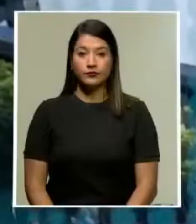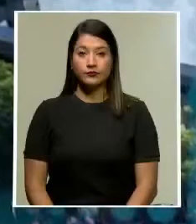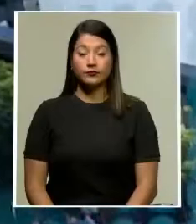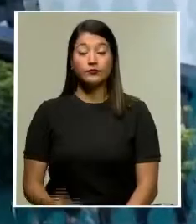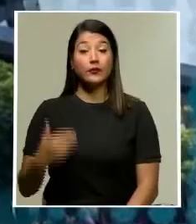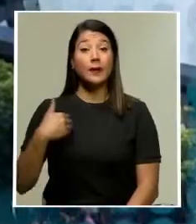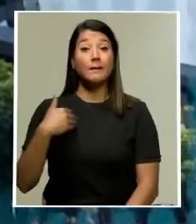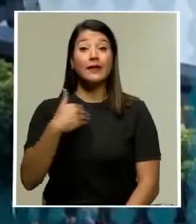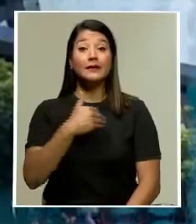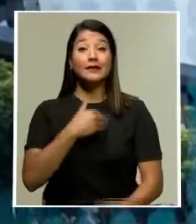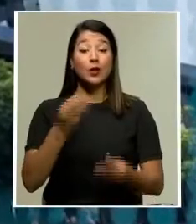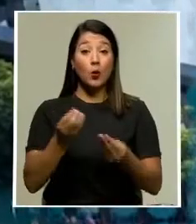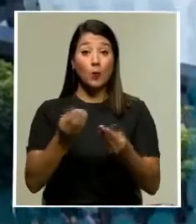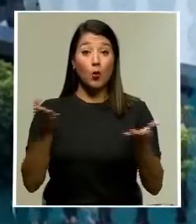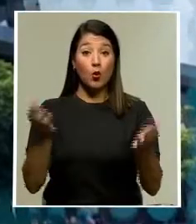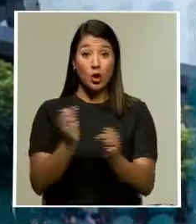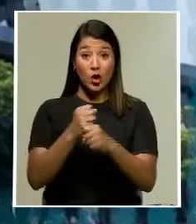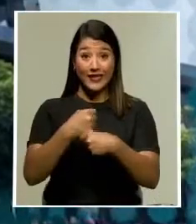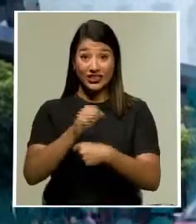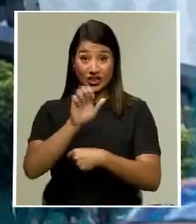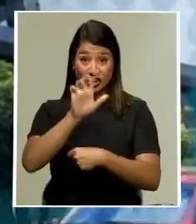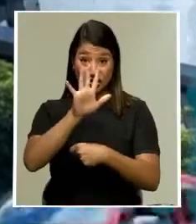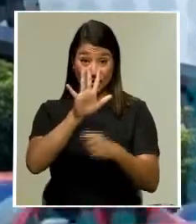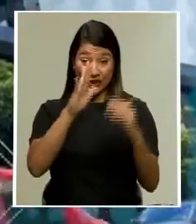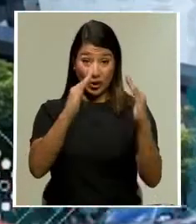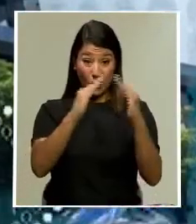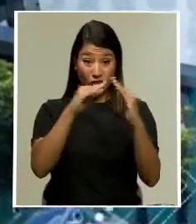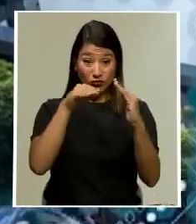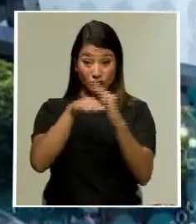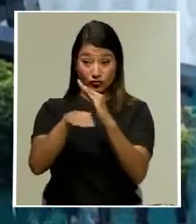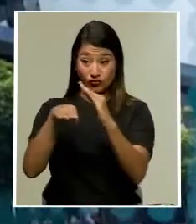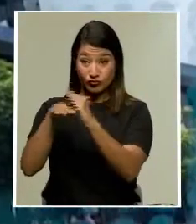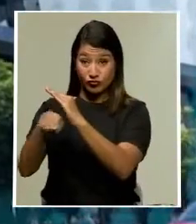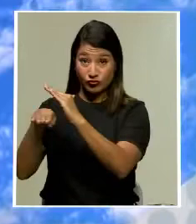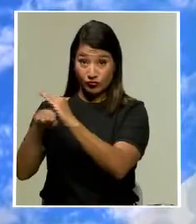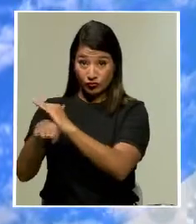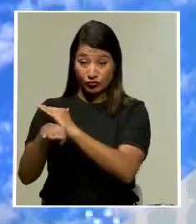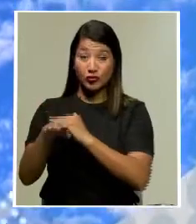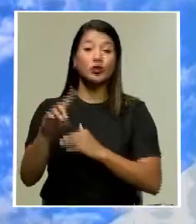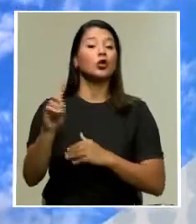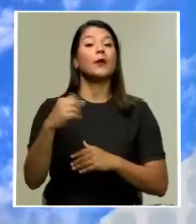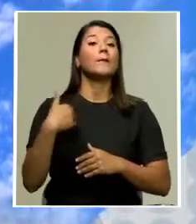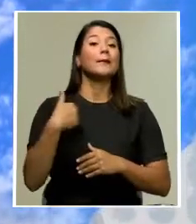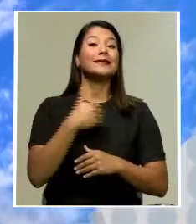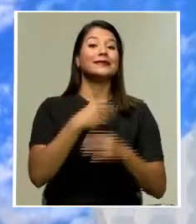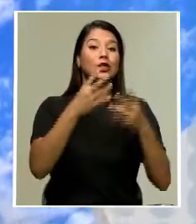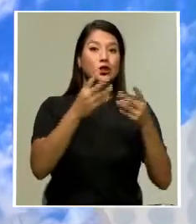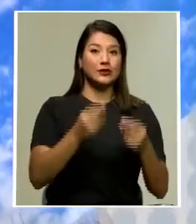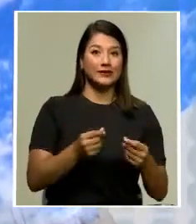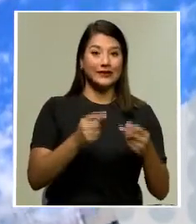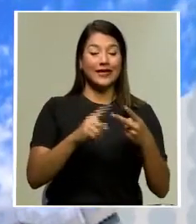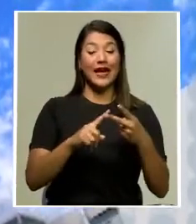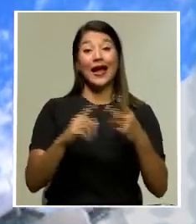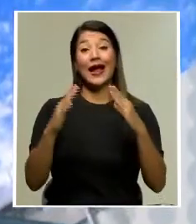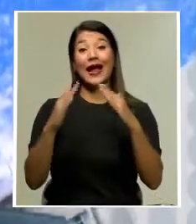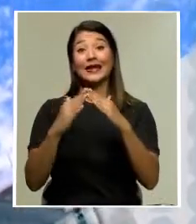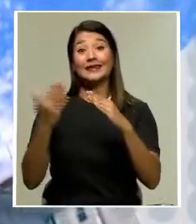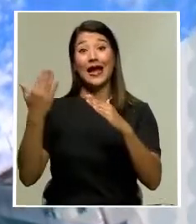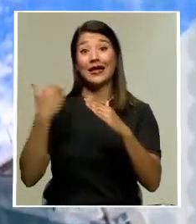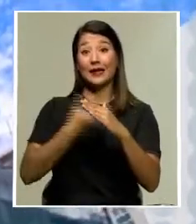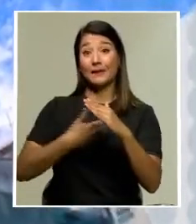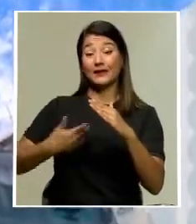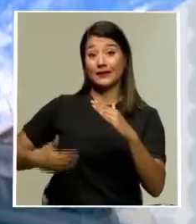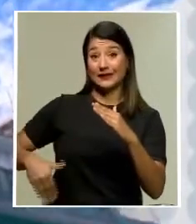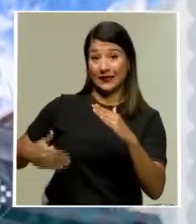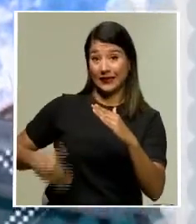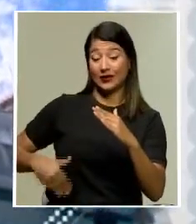El Ministerio Público realizó 5 allanamientos, entre ellos el Ministerio de Hacienda y la casa del ex vicepresidente de la República, Elio Fallas. Todo